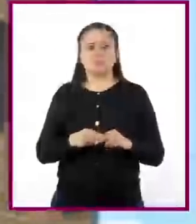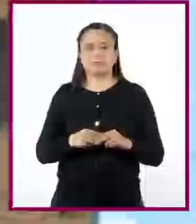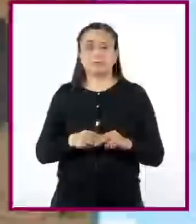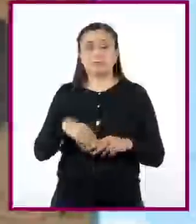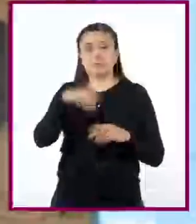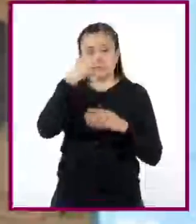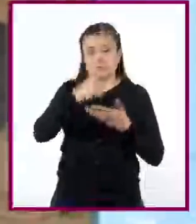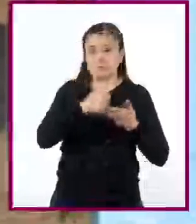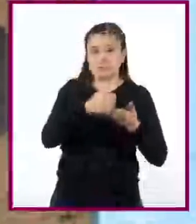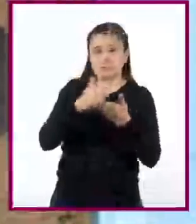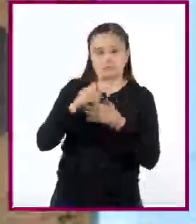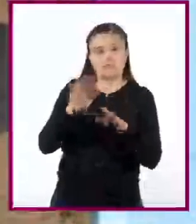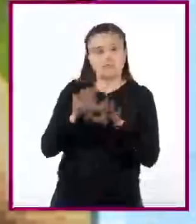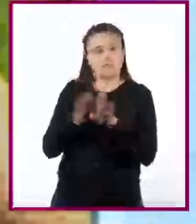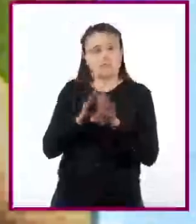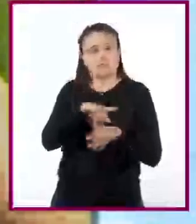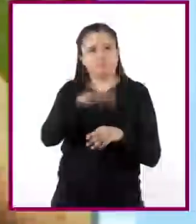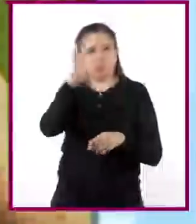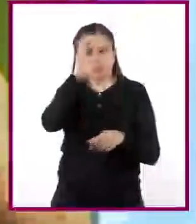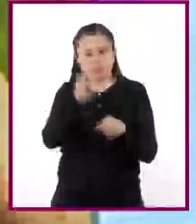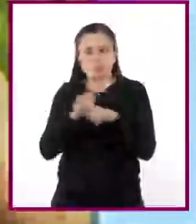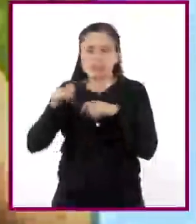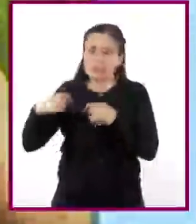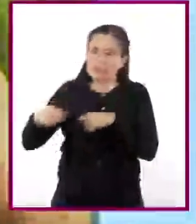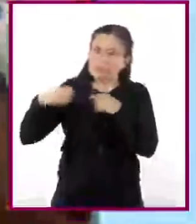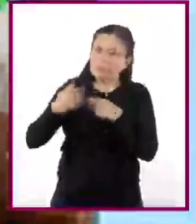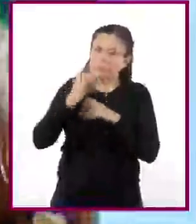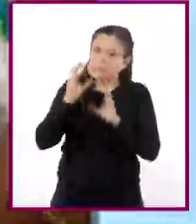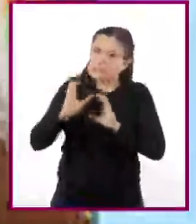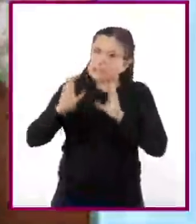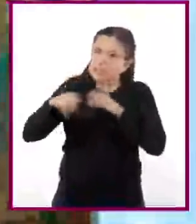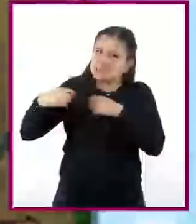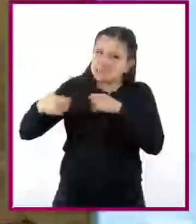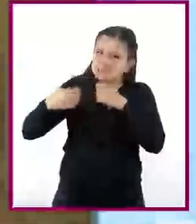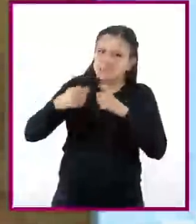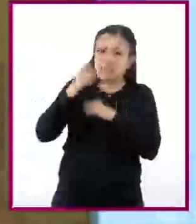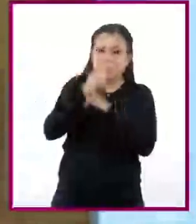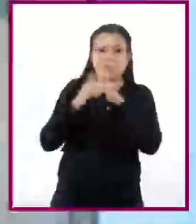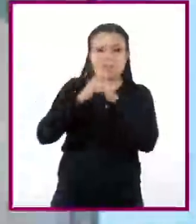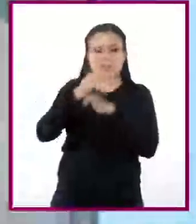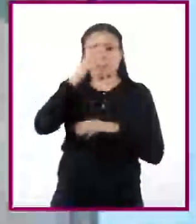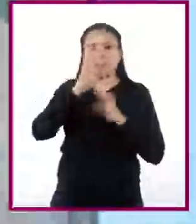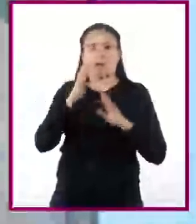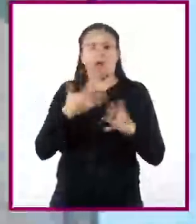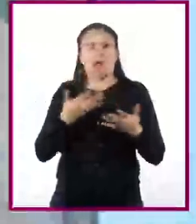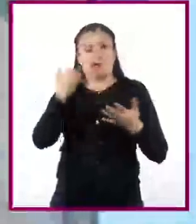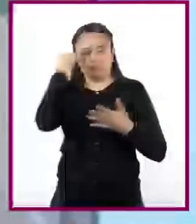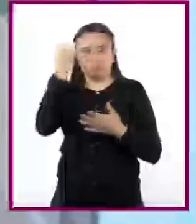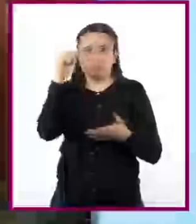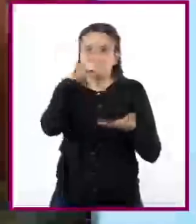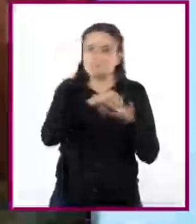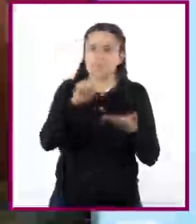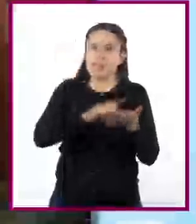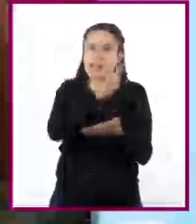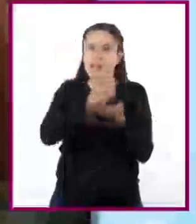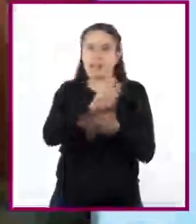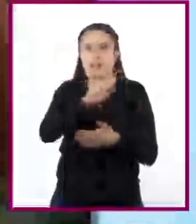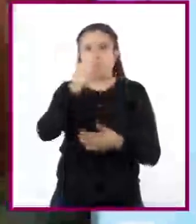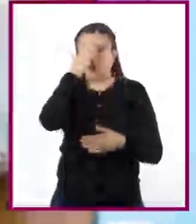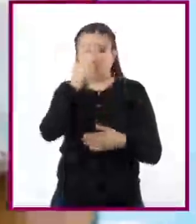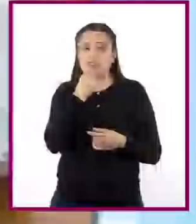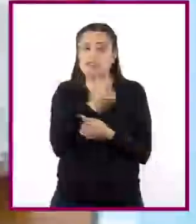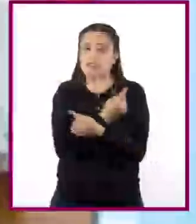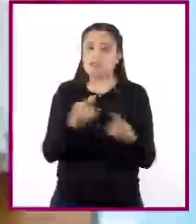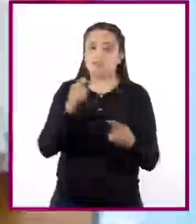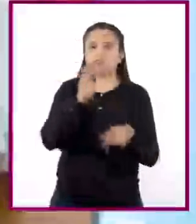Para ayudar a conservar la riqueza cultural y las lenguas indígenas, en nuestro país se han creado leyes que reconocen el derecho de todos los niños